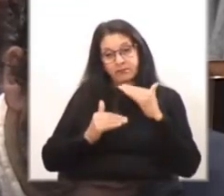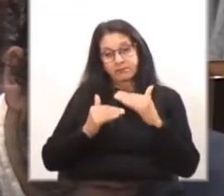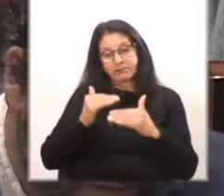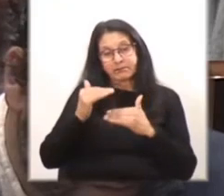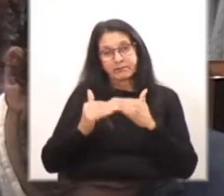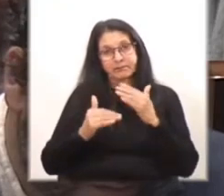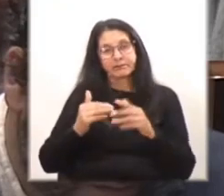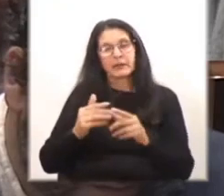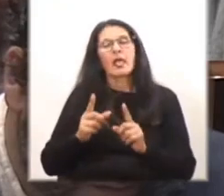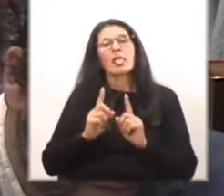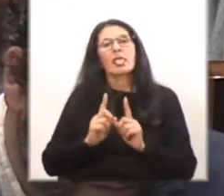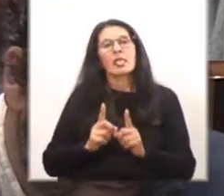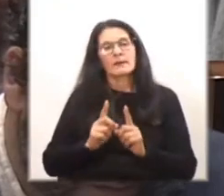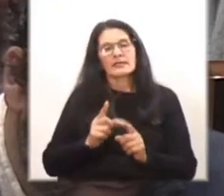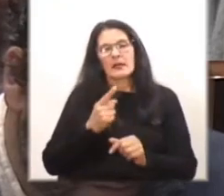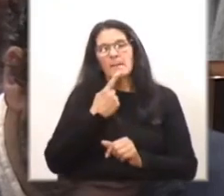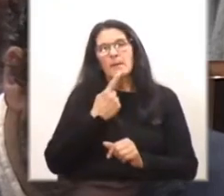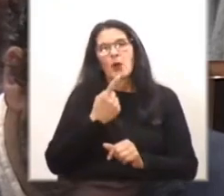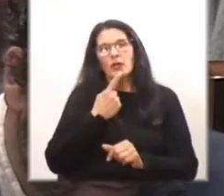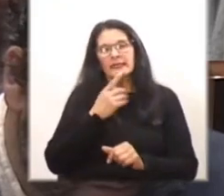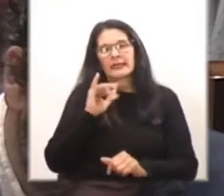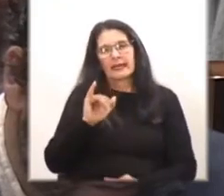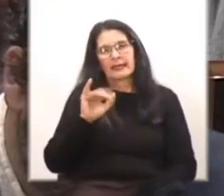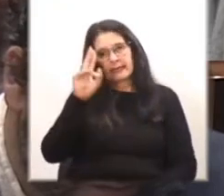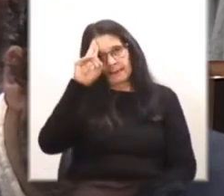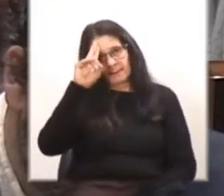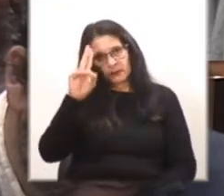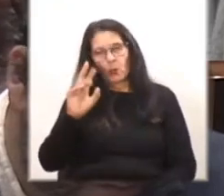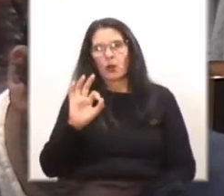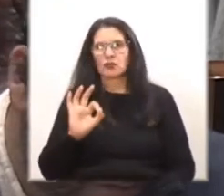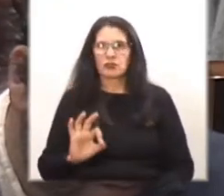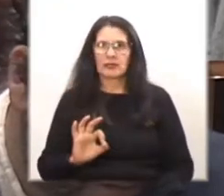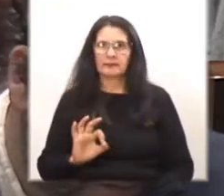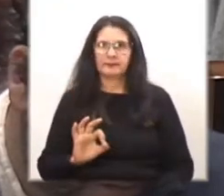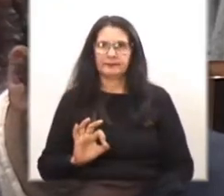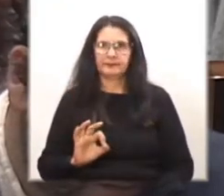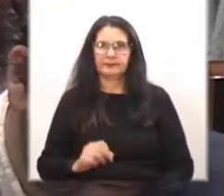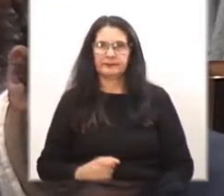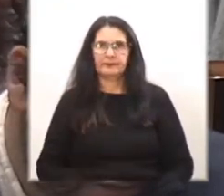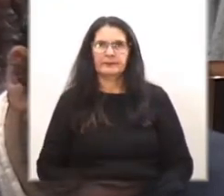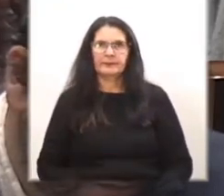ser política y respetuosa.